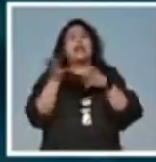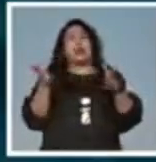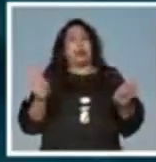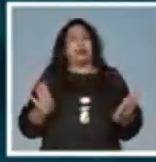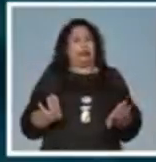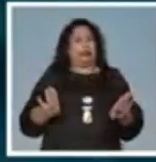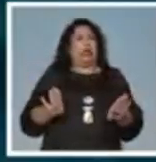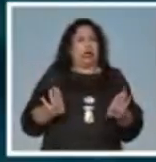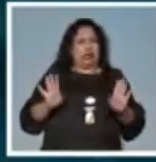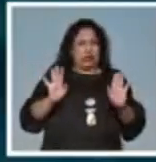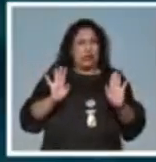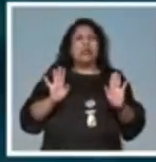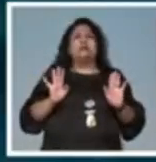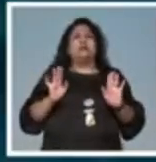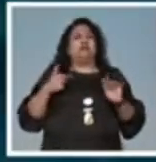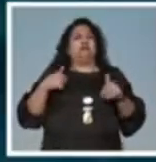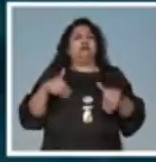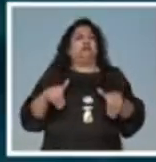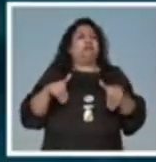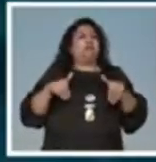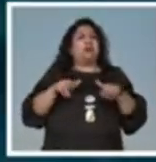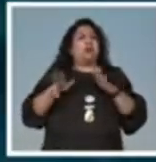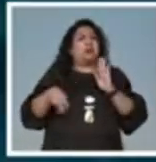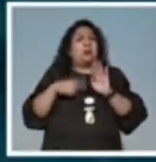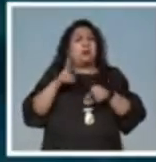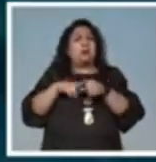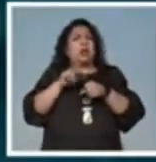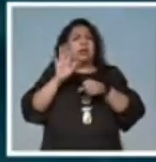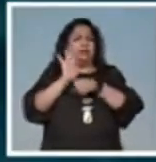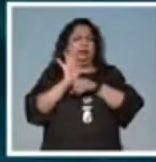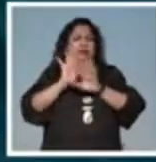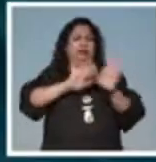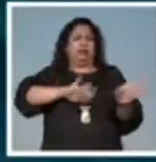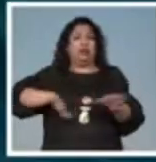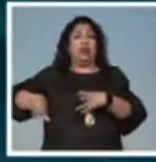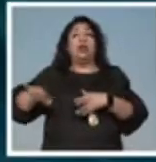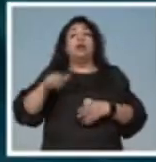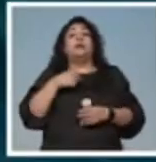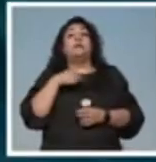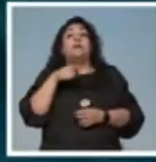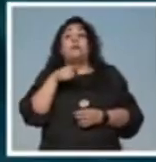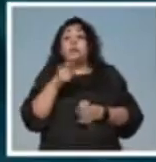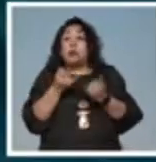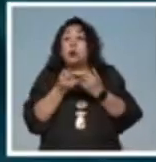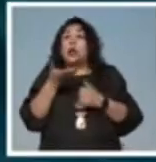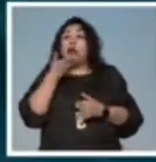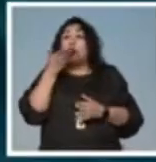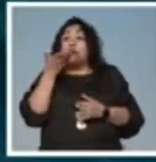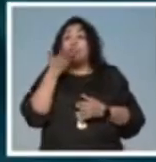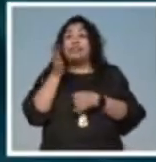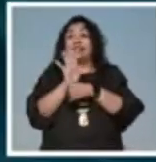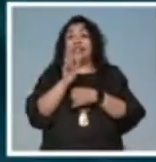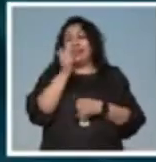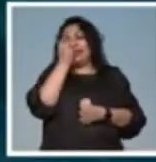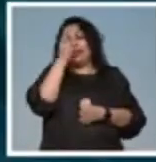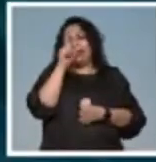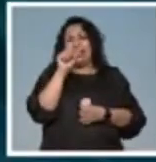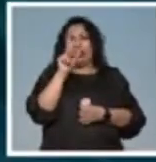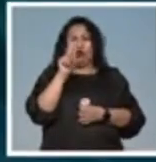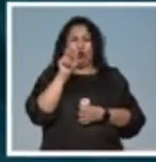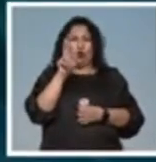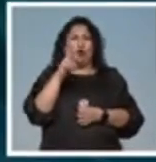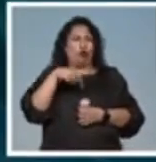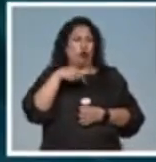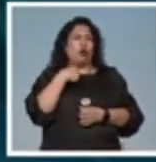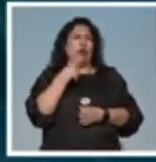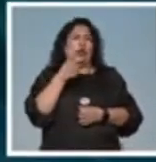sus características, se deslindan de los convencionalismos del séptimo arte. Incluso del tradicional cine de autor al que estamos acostumbrados